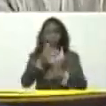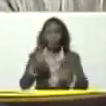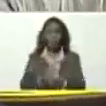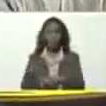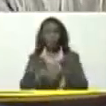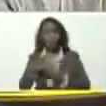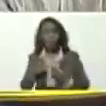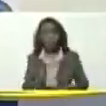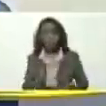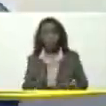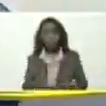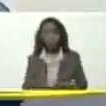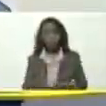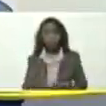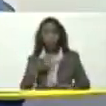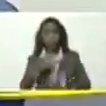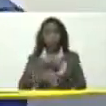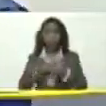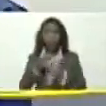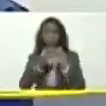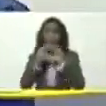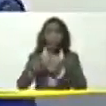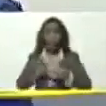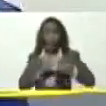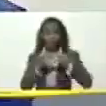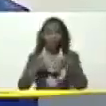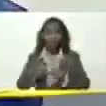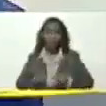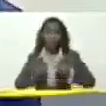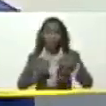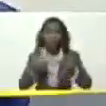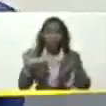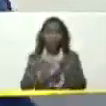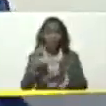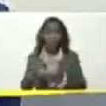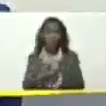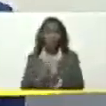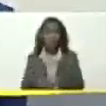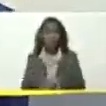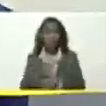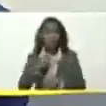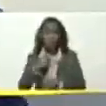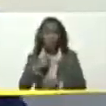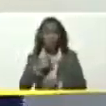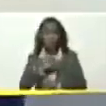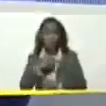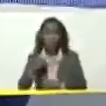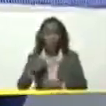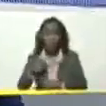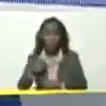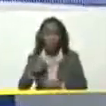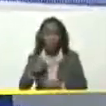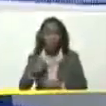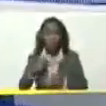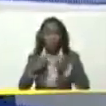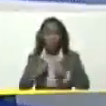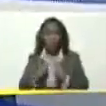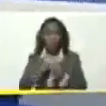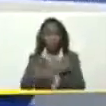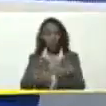que mientras hacemos los arreglos para la entrega del libro, del Premio Nacional del Libro, me voy a atrever, señor presidente, a ofrecerle